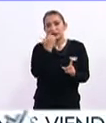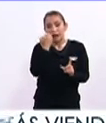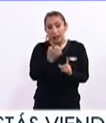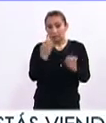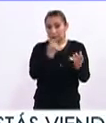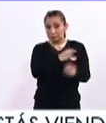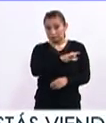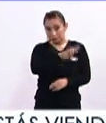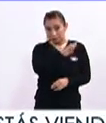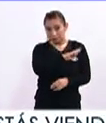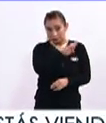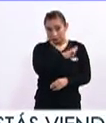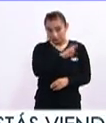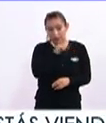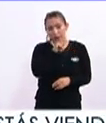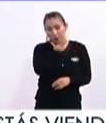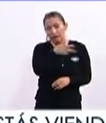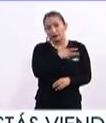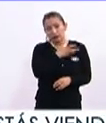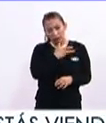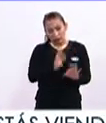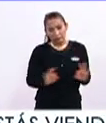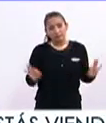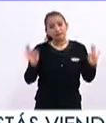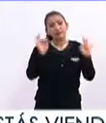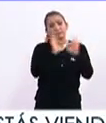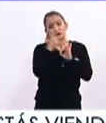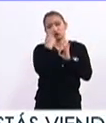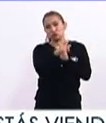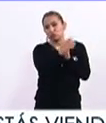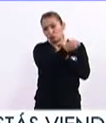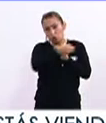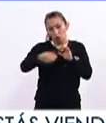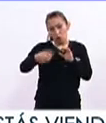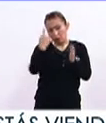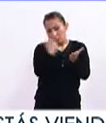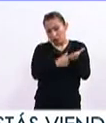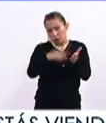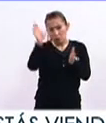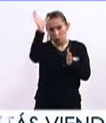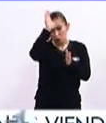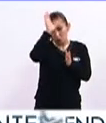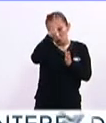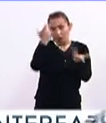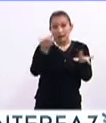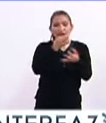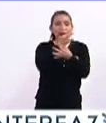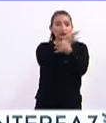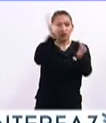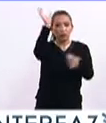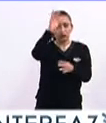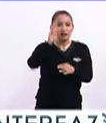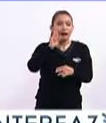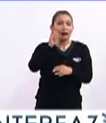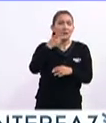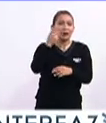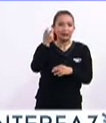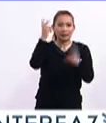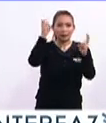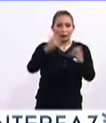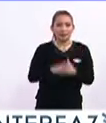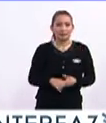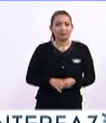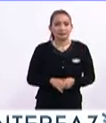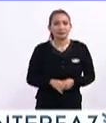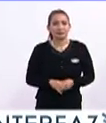también privadas, que cuentan también con importantes estructuras a nivel cultural y de difusión de la cultura. Vamos a hablar sobre este tema,